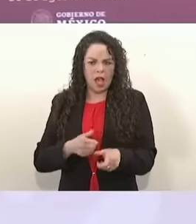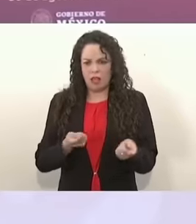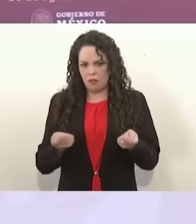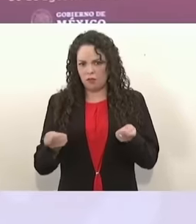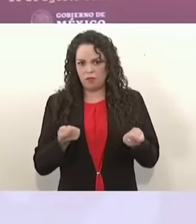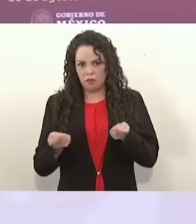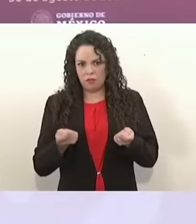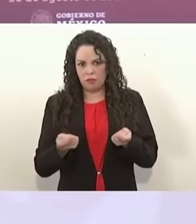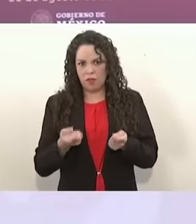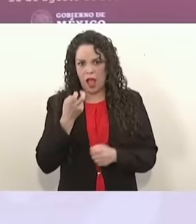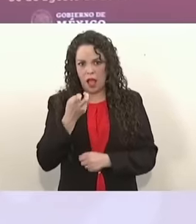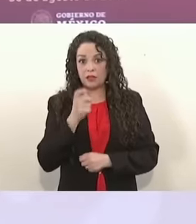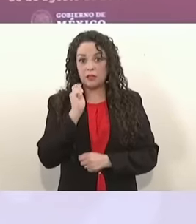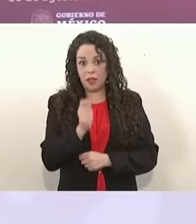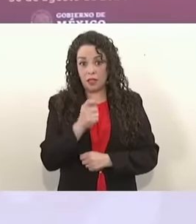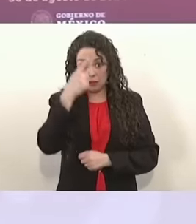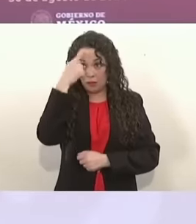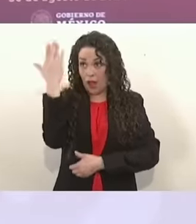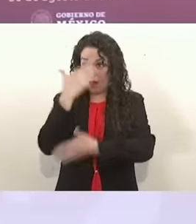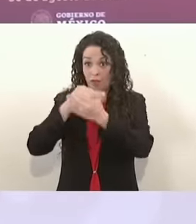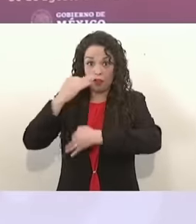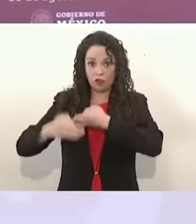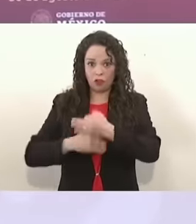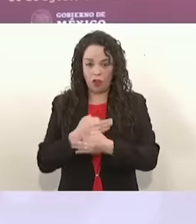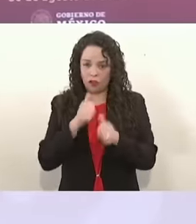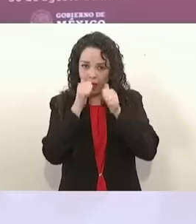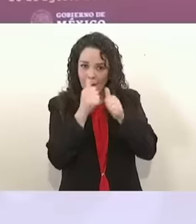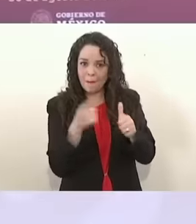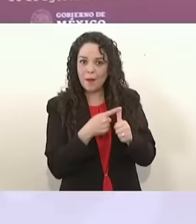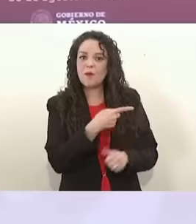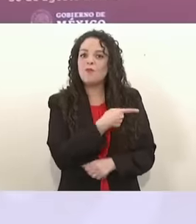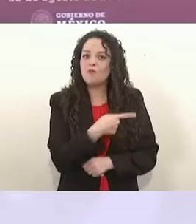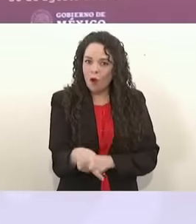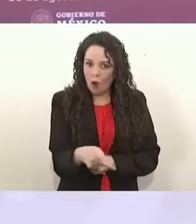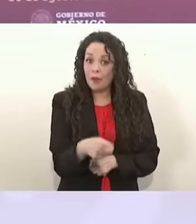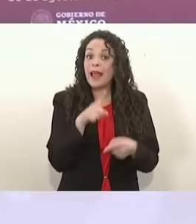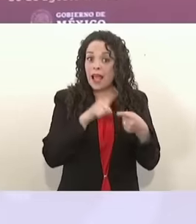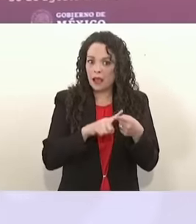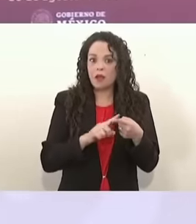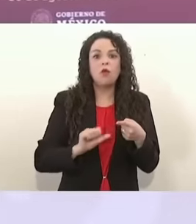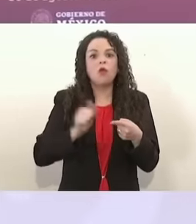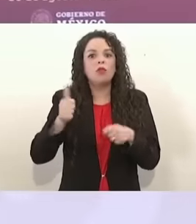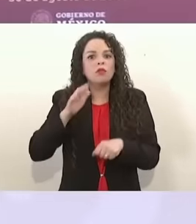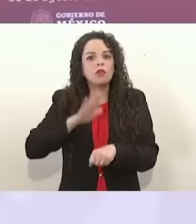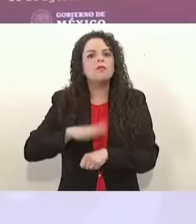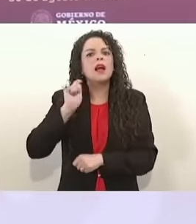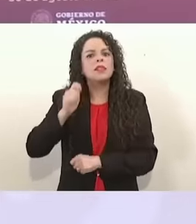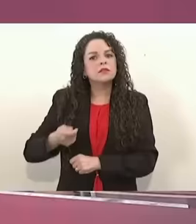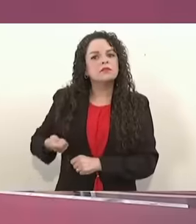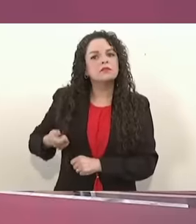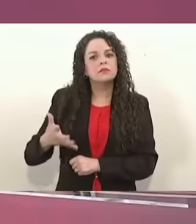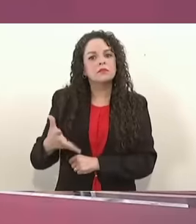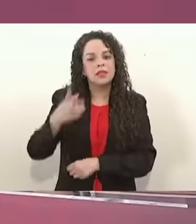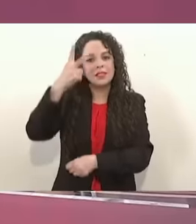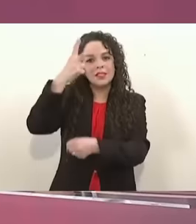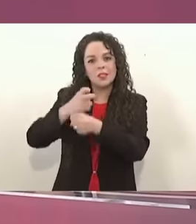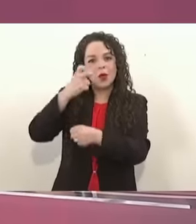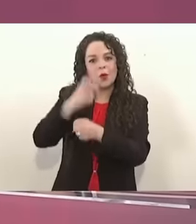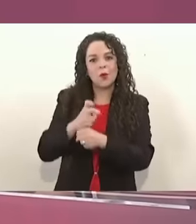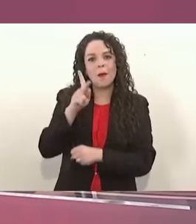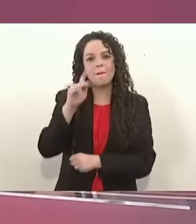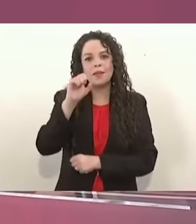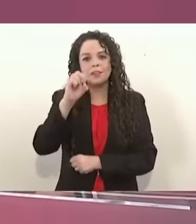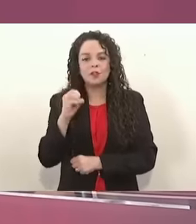de todos, primero los pobres, sino que vamos por más en lo que llamamos el segundo piso de la